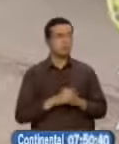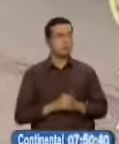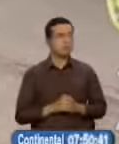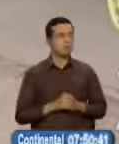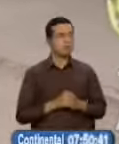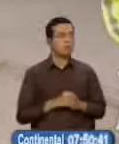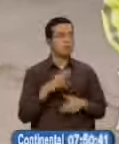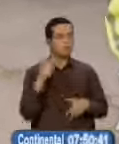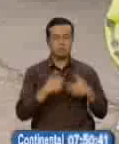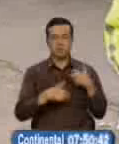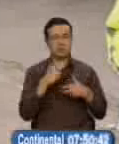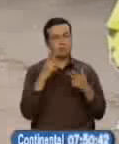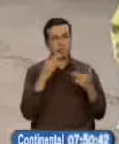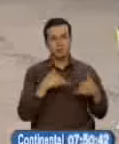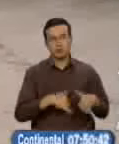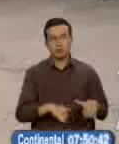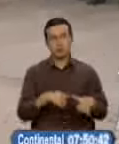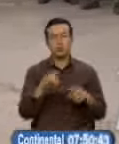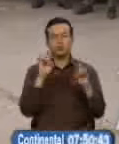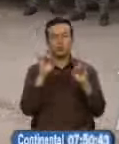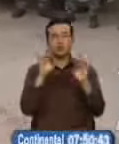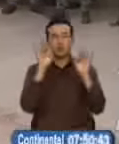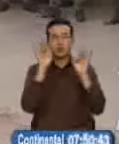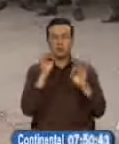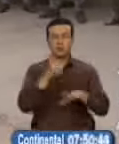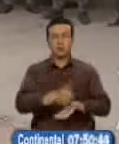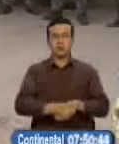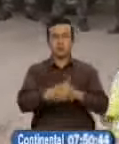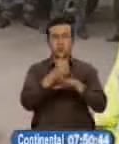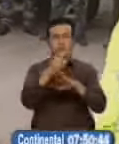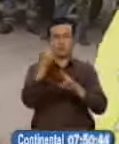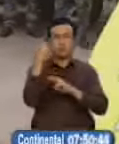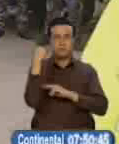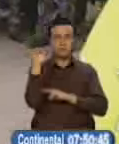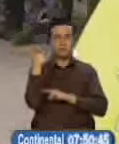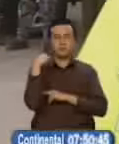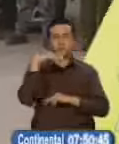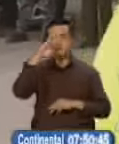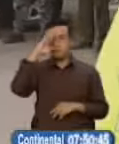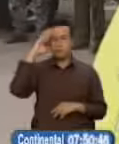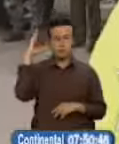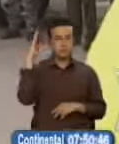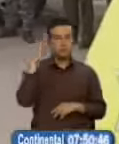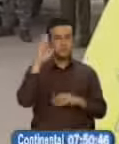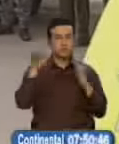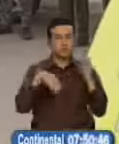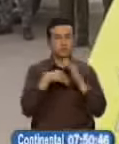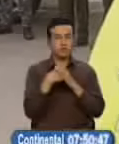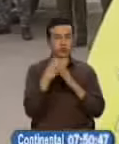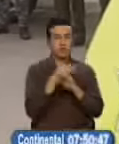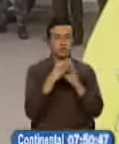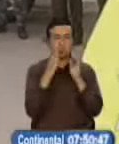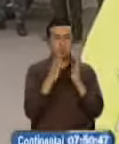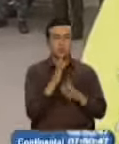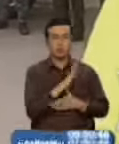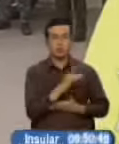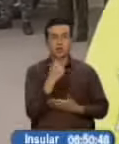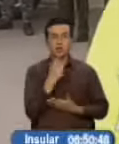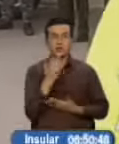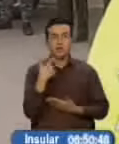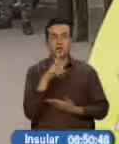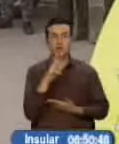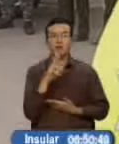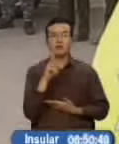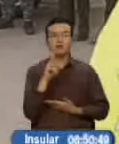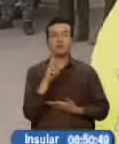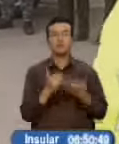esto ha sido un problema de siempre, pero afortunadamente las autoridades competentes, la intendencia, los comisarios y todos los funcionarios, este momento han articulado